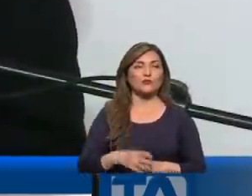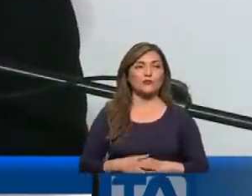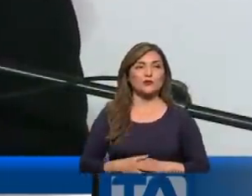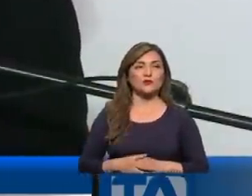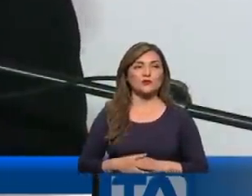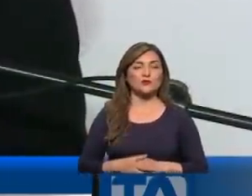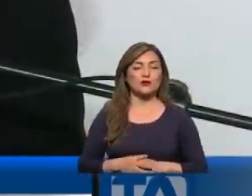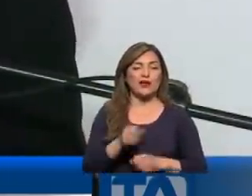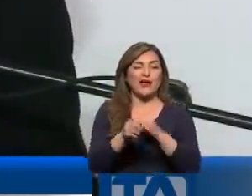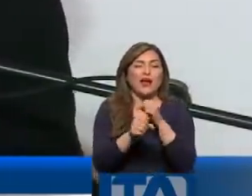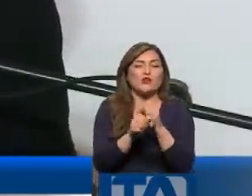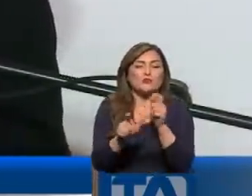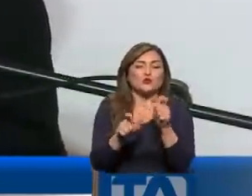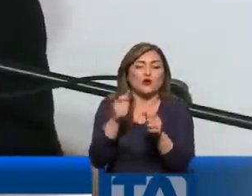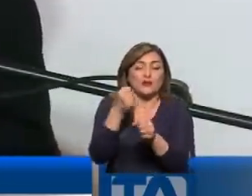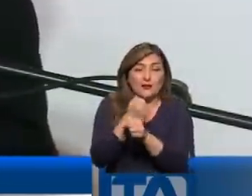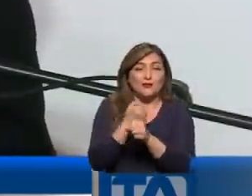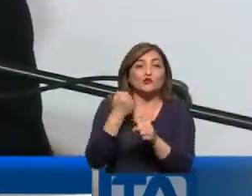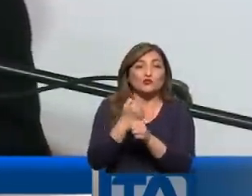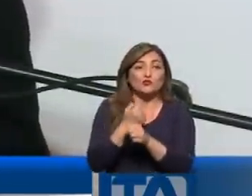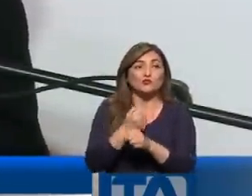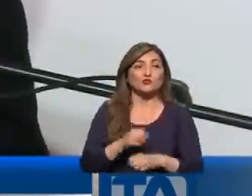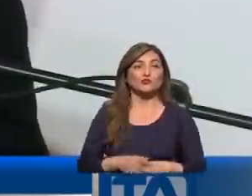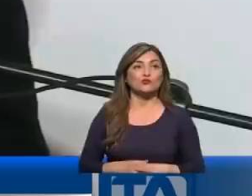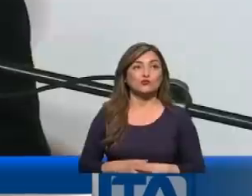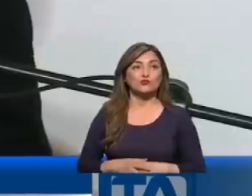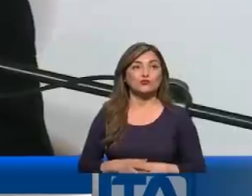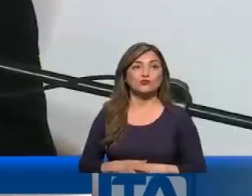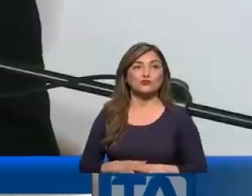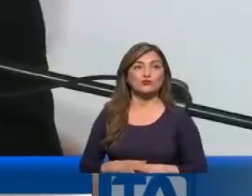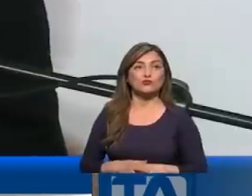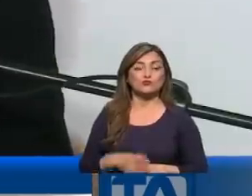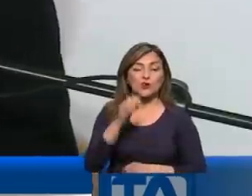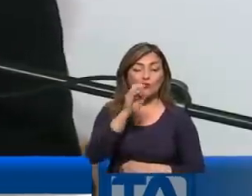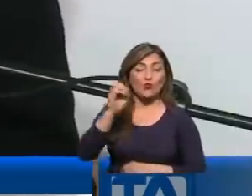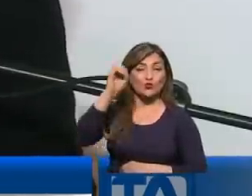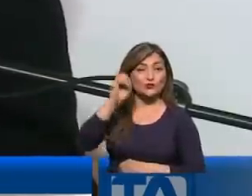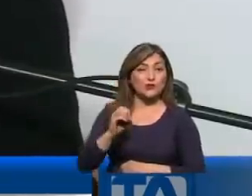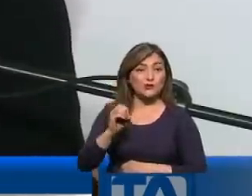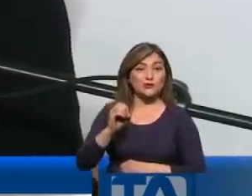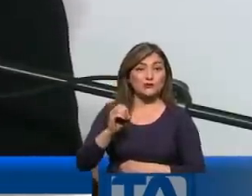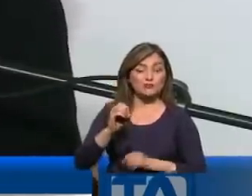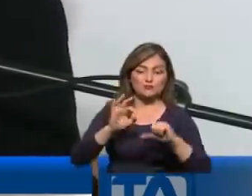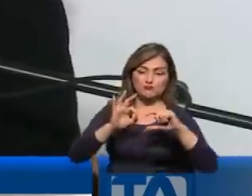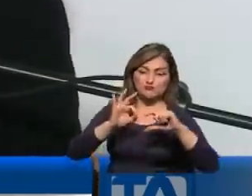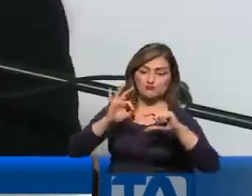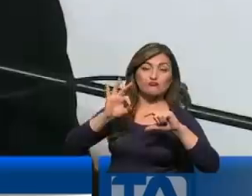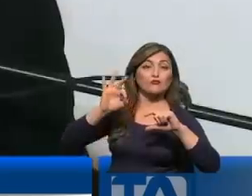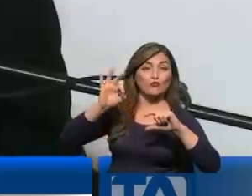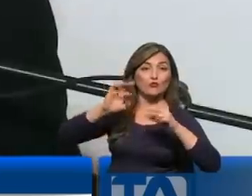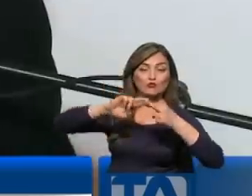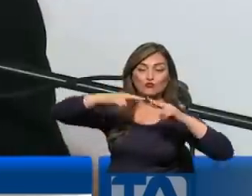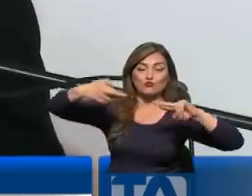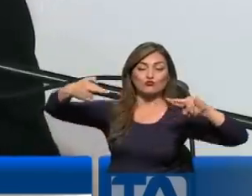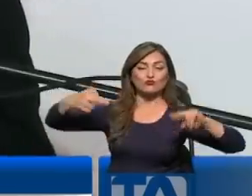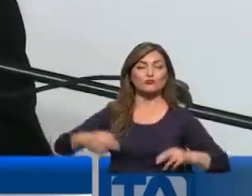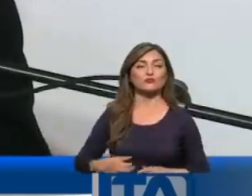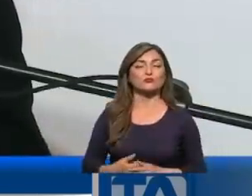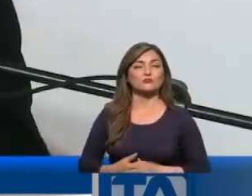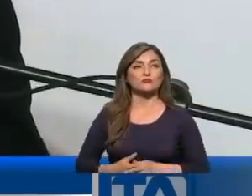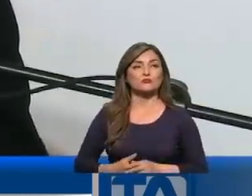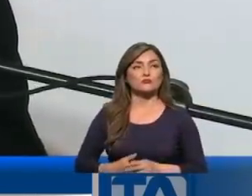están en edad de trabajar es el porcentaje más alto de la región.